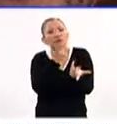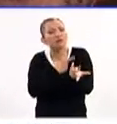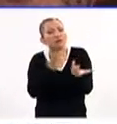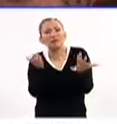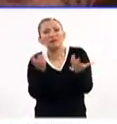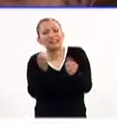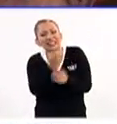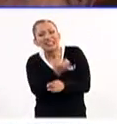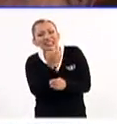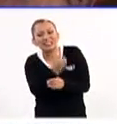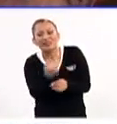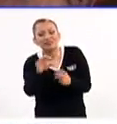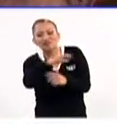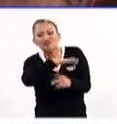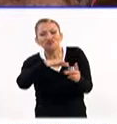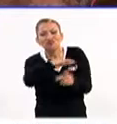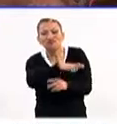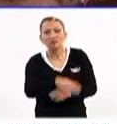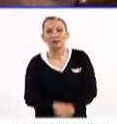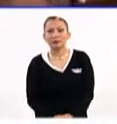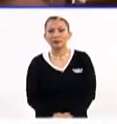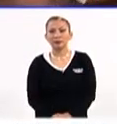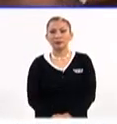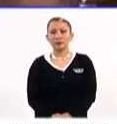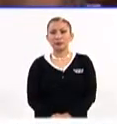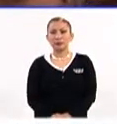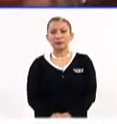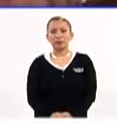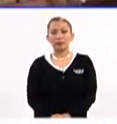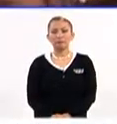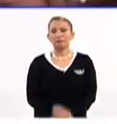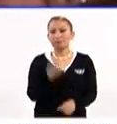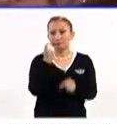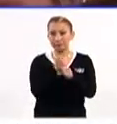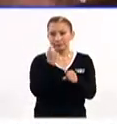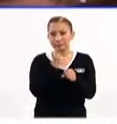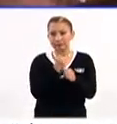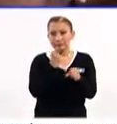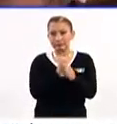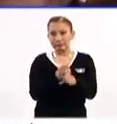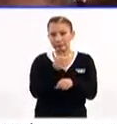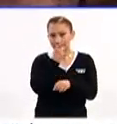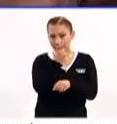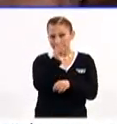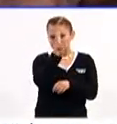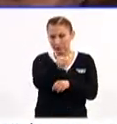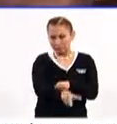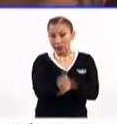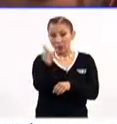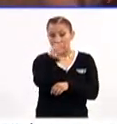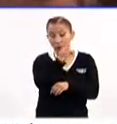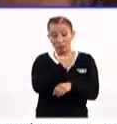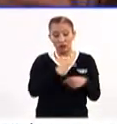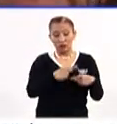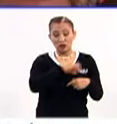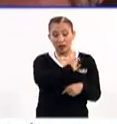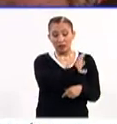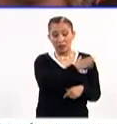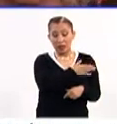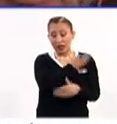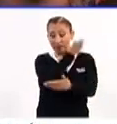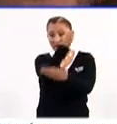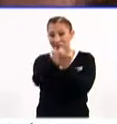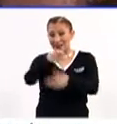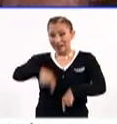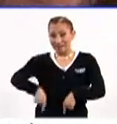cómo ha logrado estudiar esta situación? Bueno, en primer lugar, sí hay que señalar en efecto que cuando los españoles llegaron